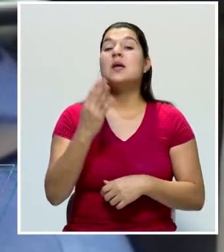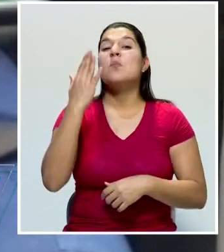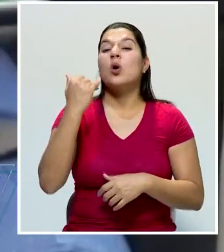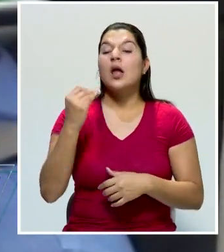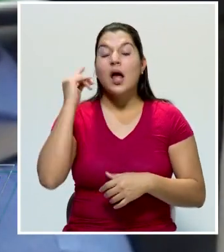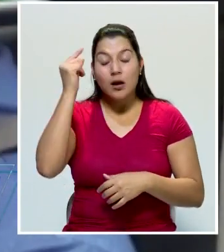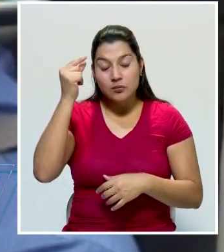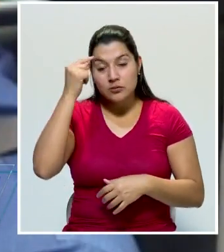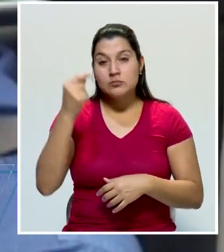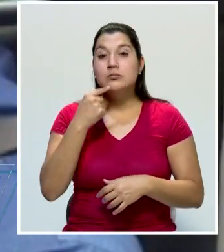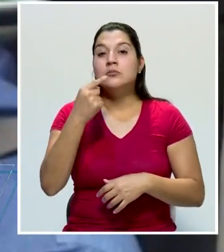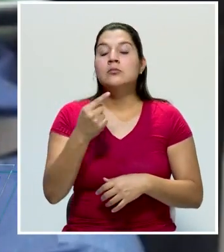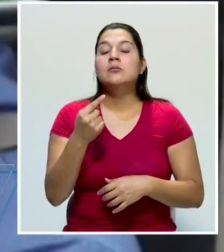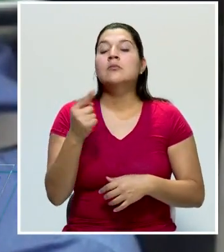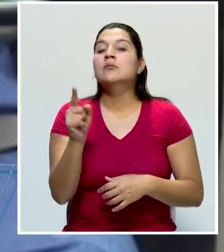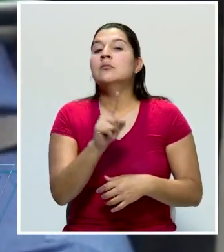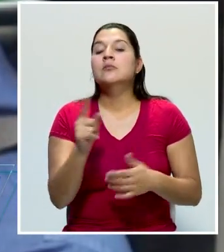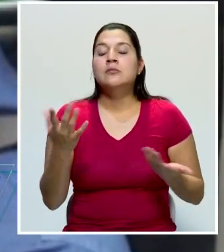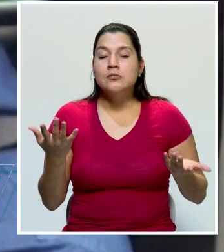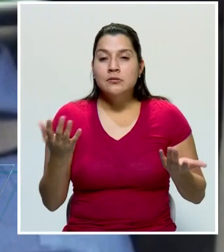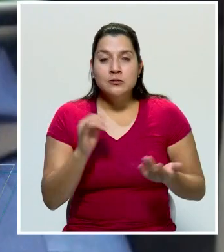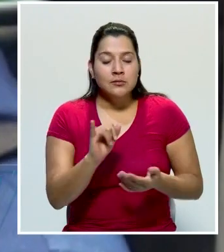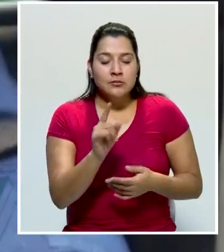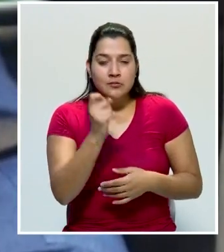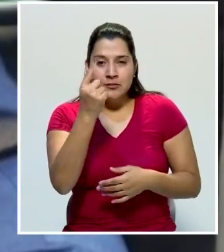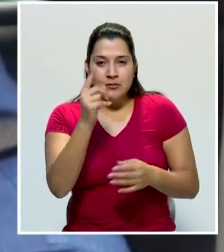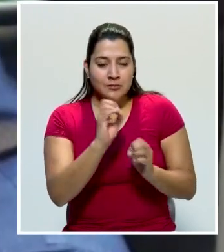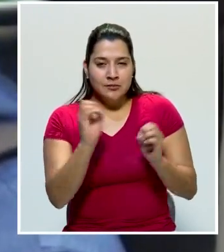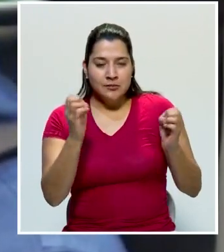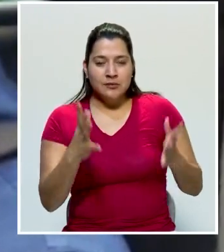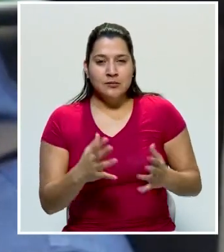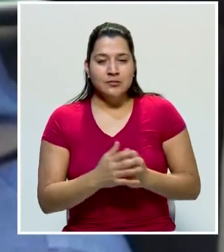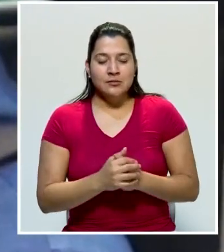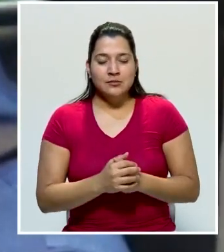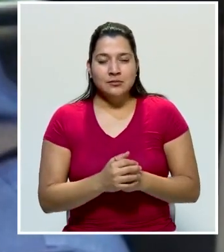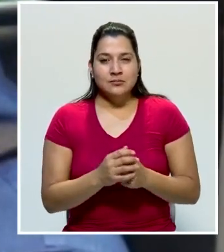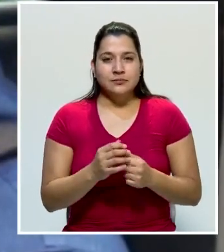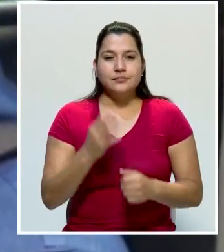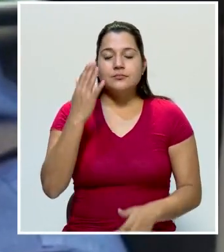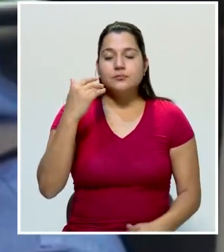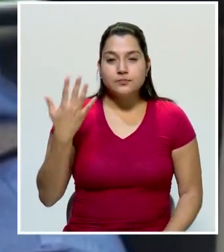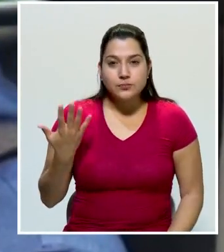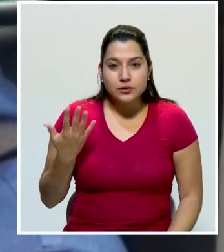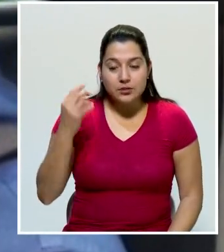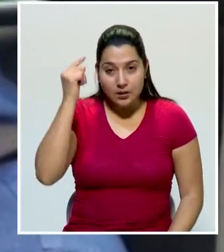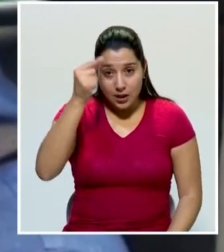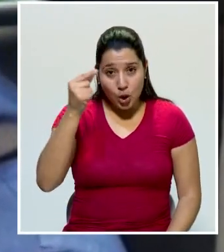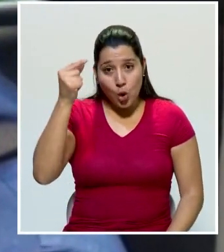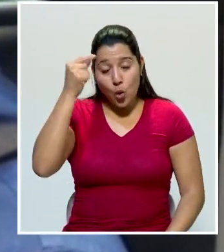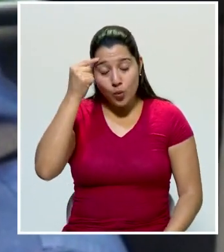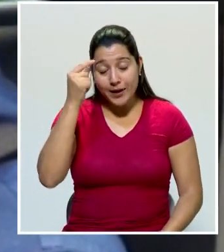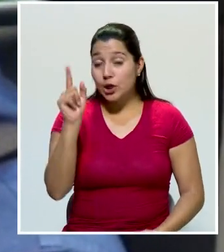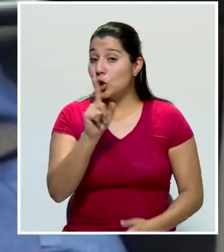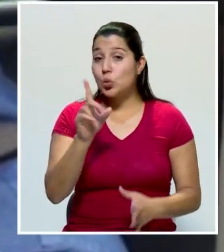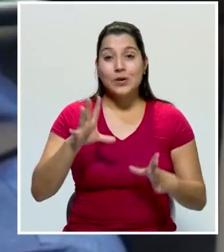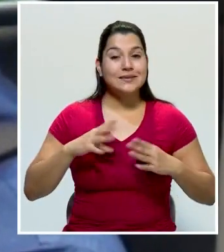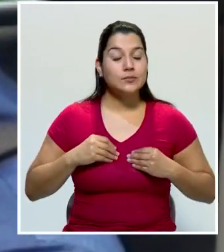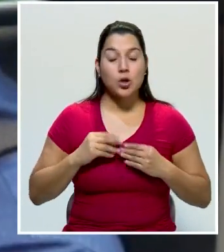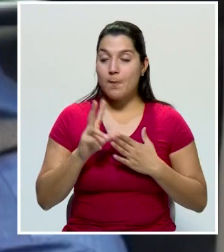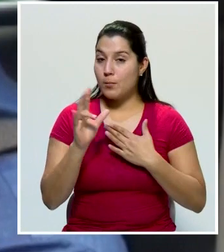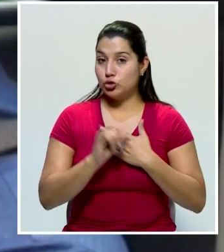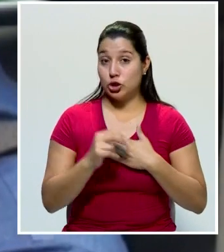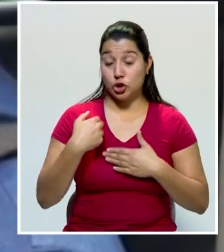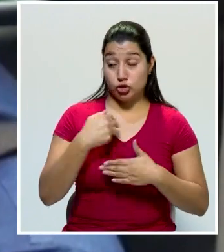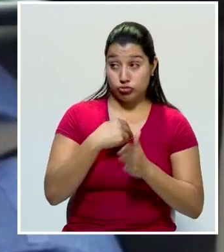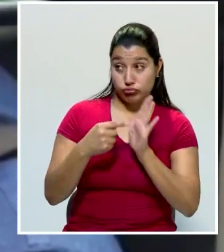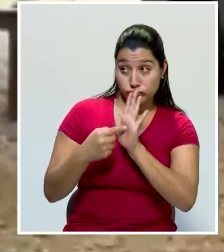no. Esa es la parte que no conocemos ninguno de los que estamos aquí. Sí, ¿por qué es que el gobierno rechazó el proyecto de Porta? Habría